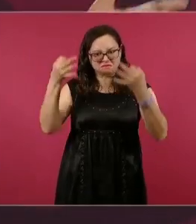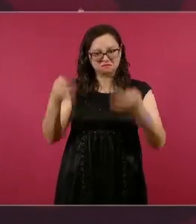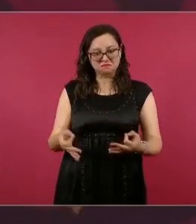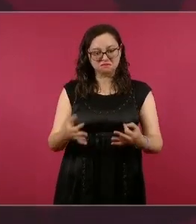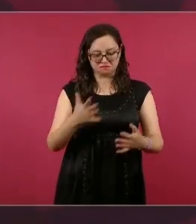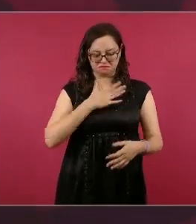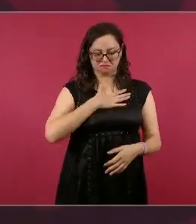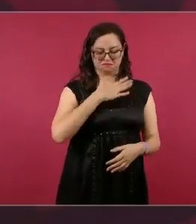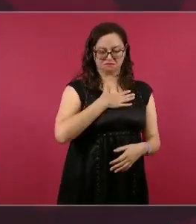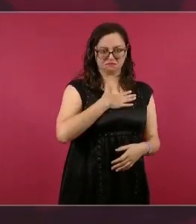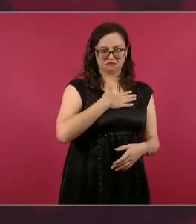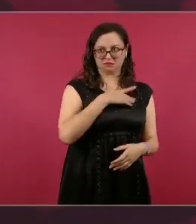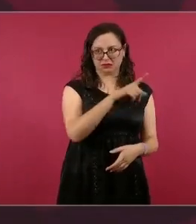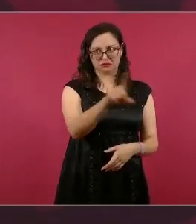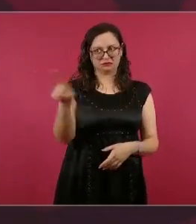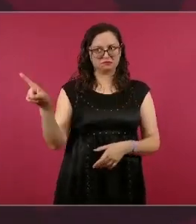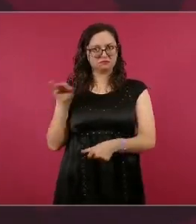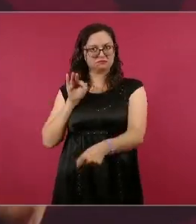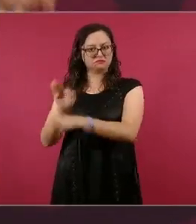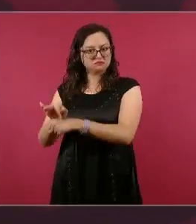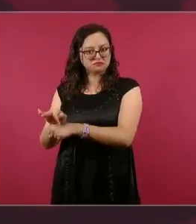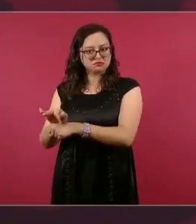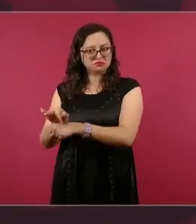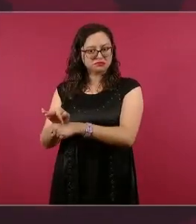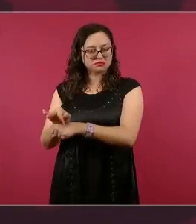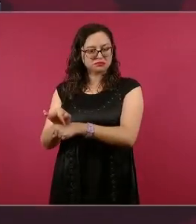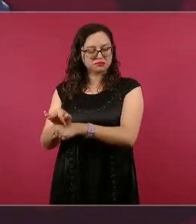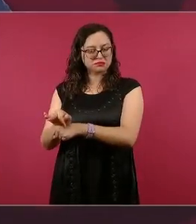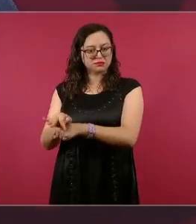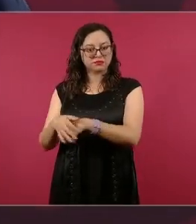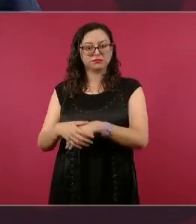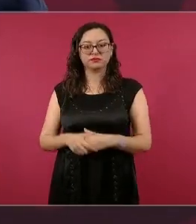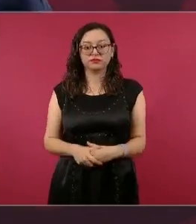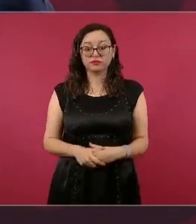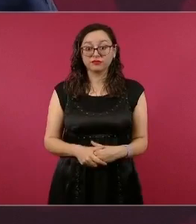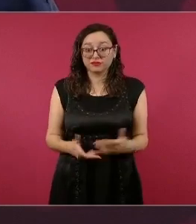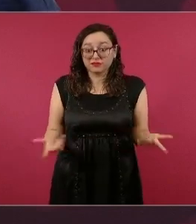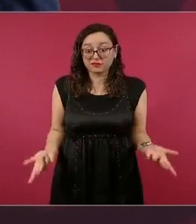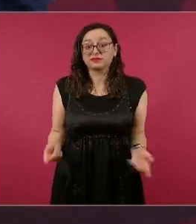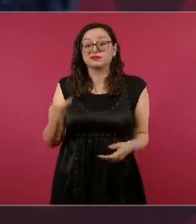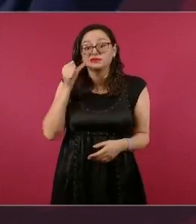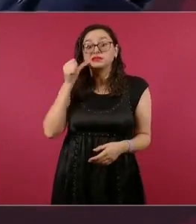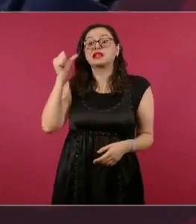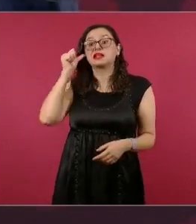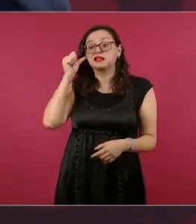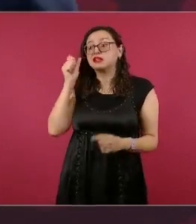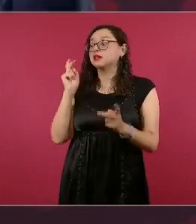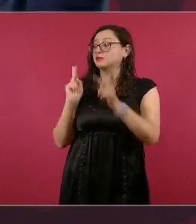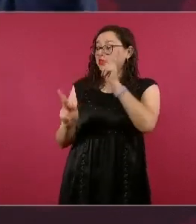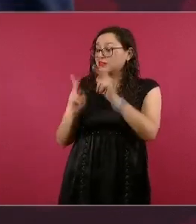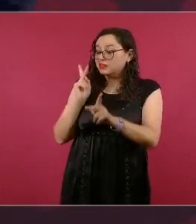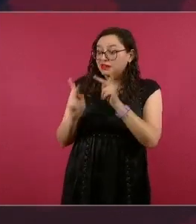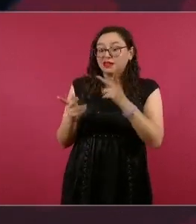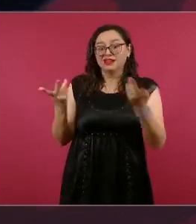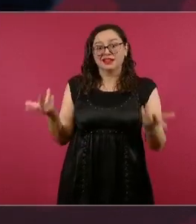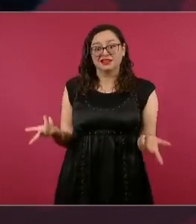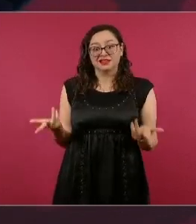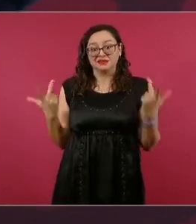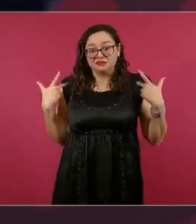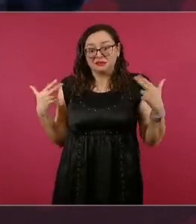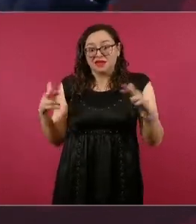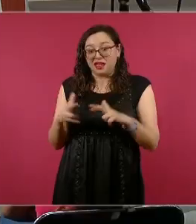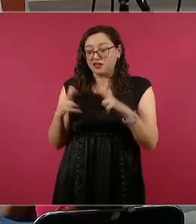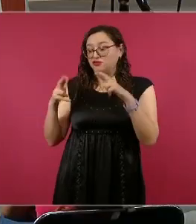Hablábamos de todo eso. Les hablaba de que cuando nos hacen un